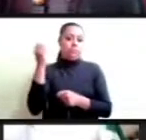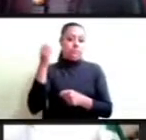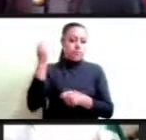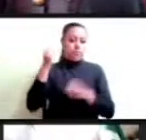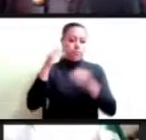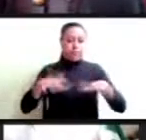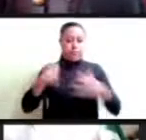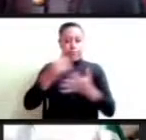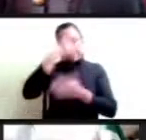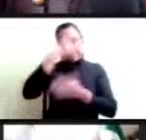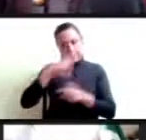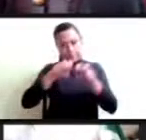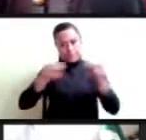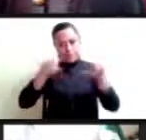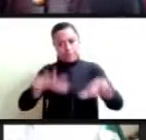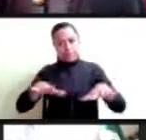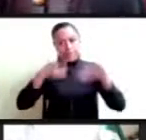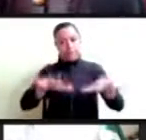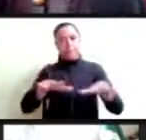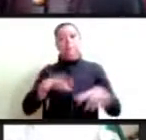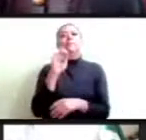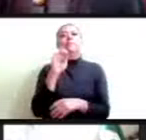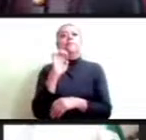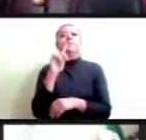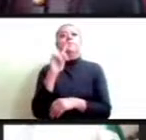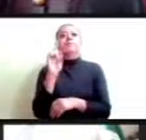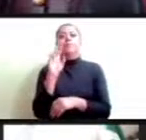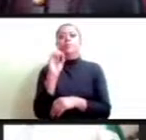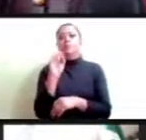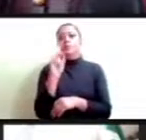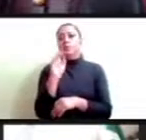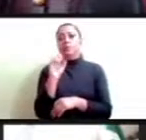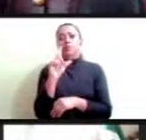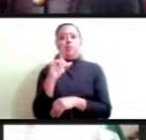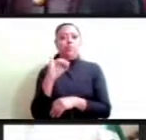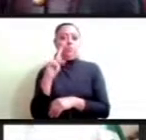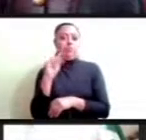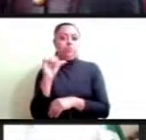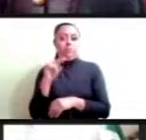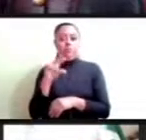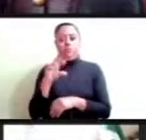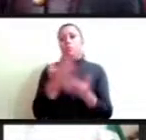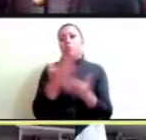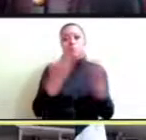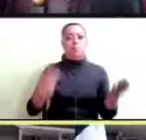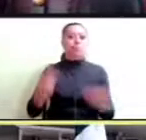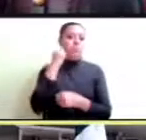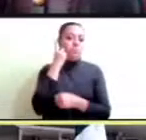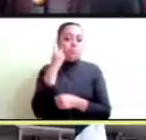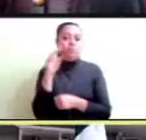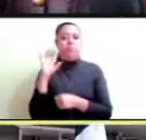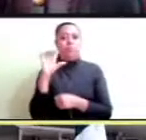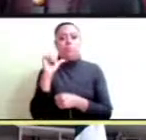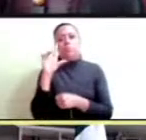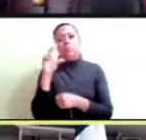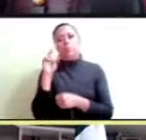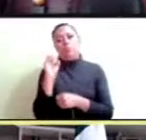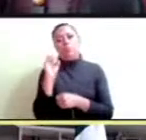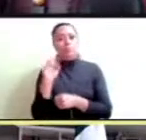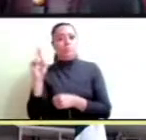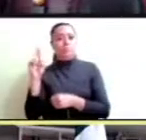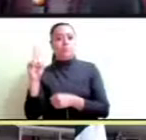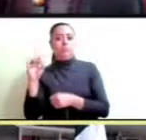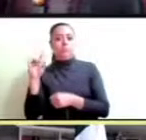Parlamento Metropolitano. Se concede uso de la palabra al diputado Ricardo Ruiz Suárez, integrante del grupo parlamentario de Morena, hasta